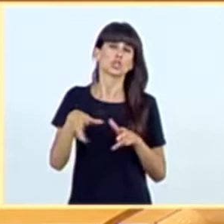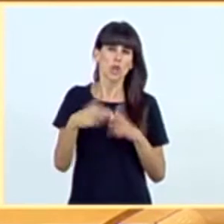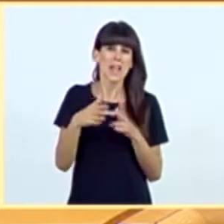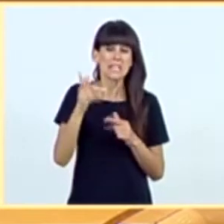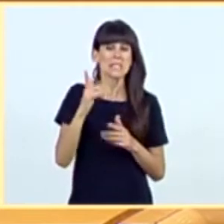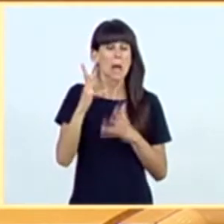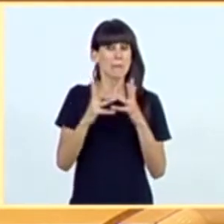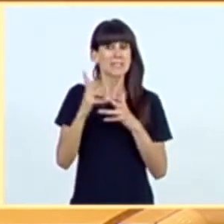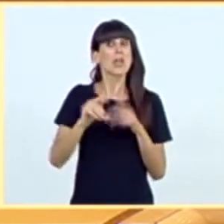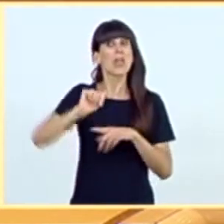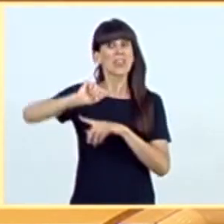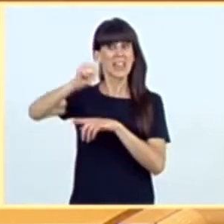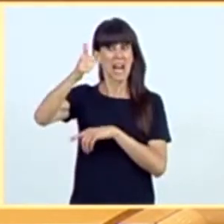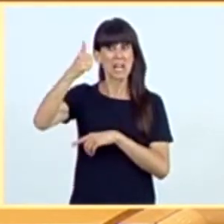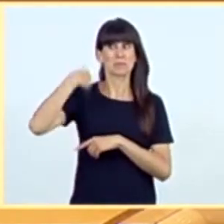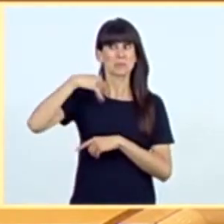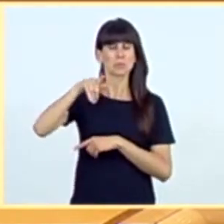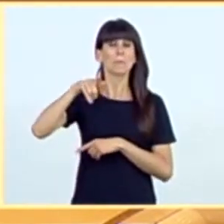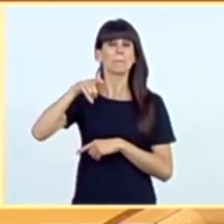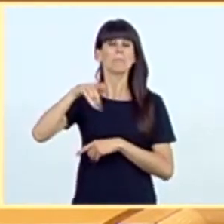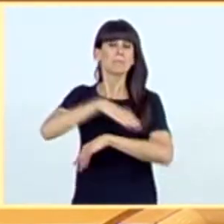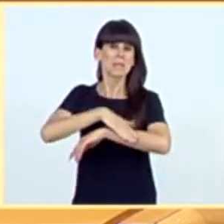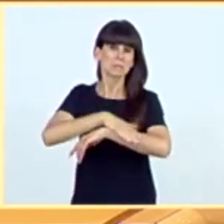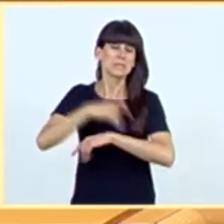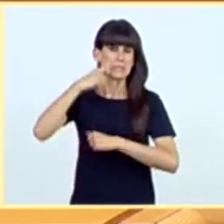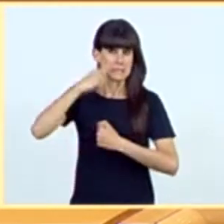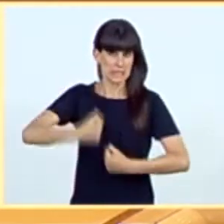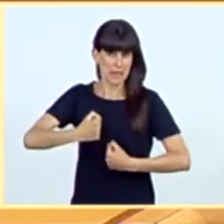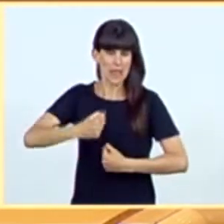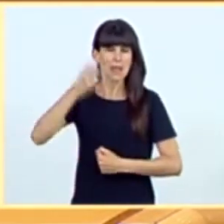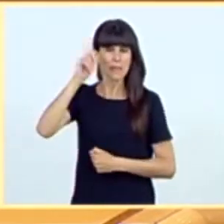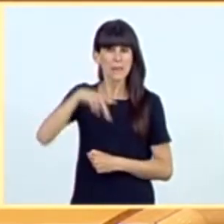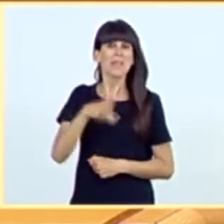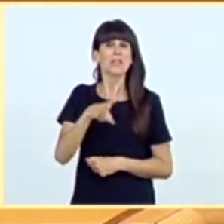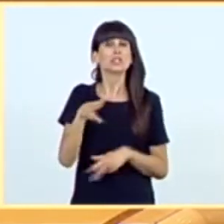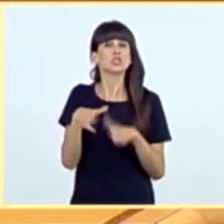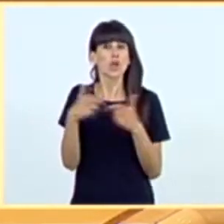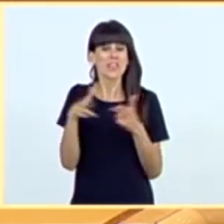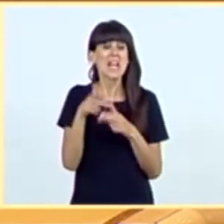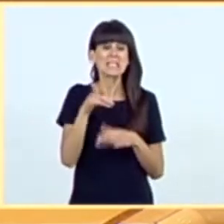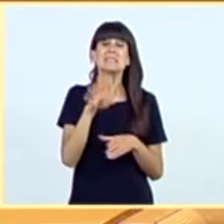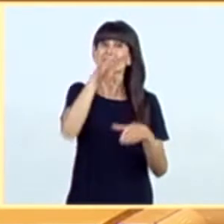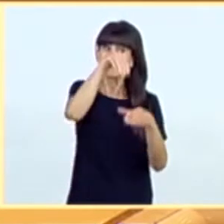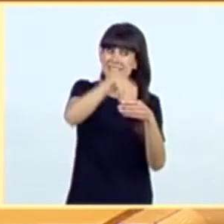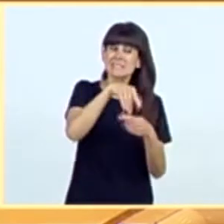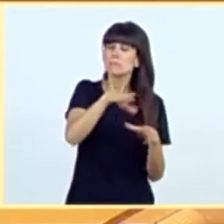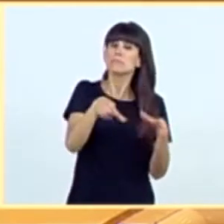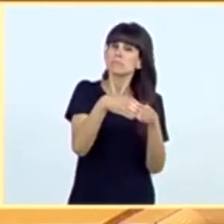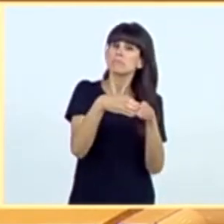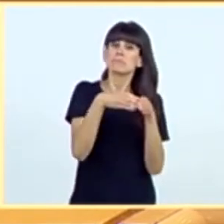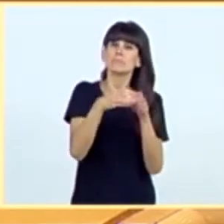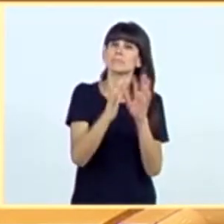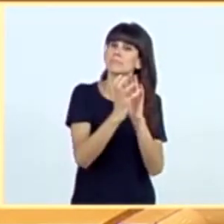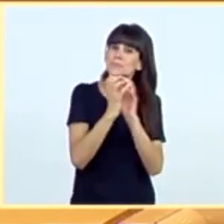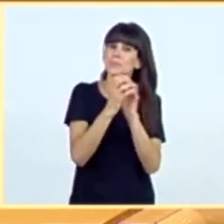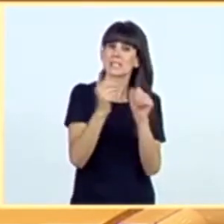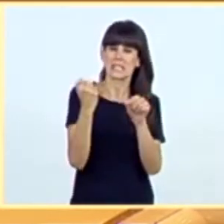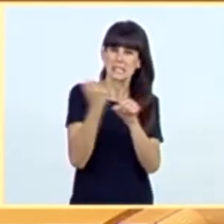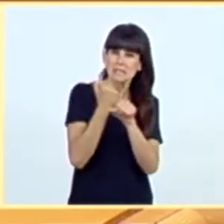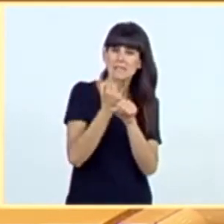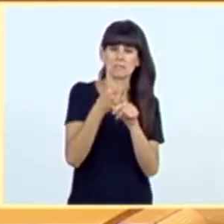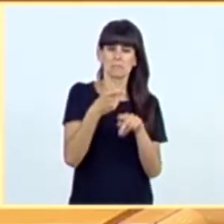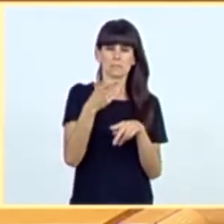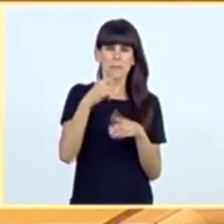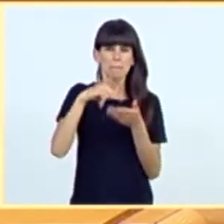través del Ministerio de Sanidad y del Ministerio de Derechos Sociales, y en ese grupo se trabajará para revisar los planes de contingencia, los